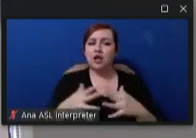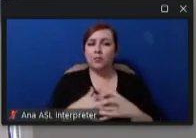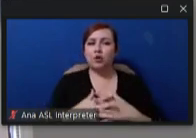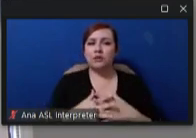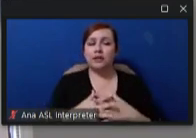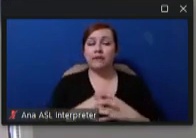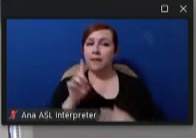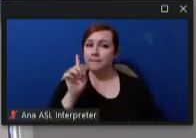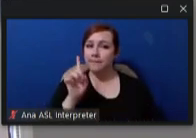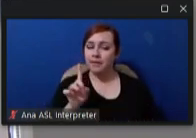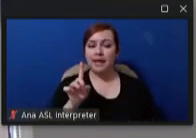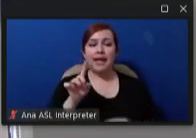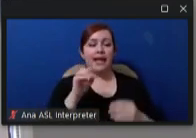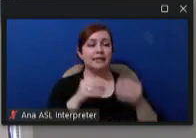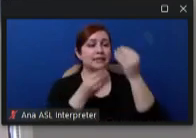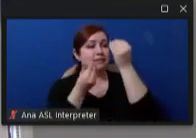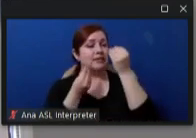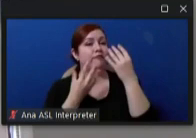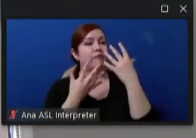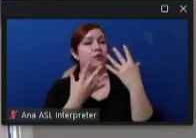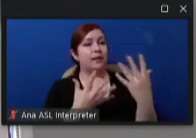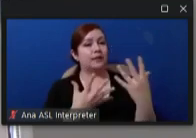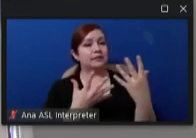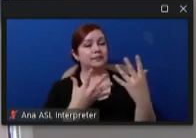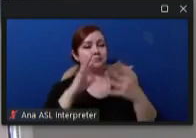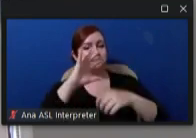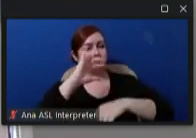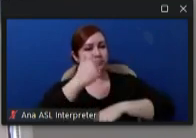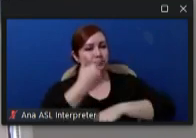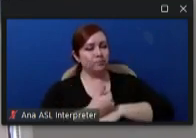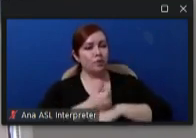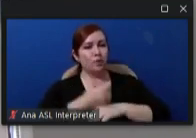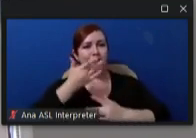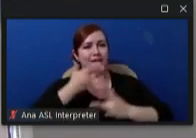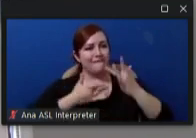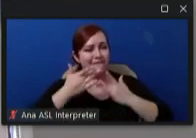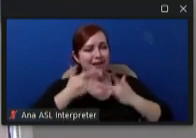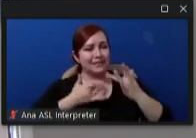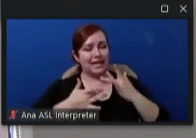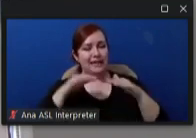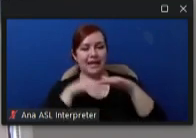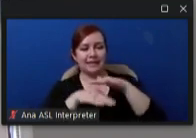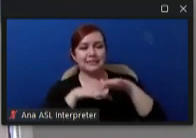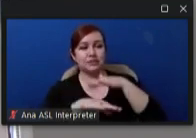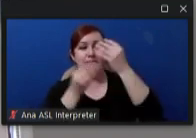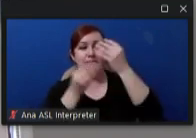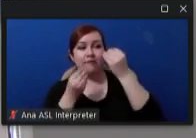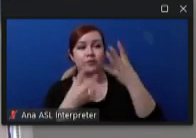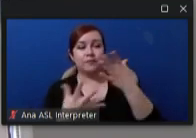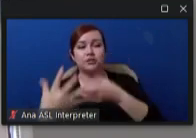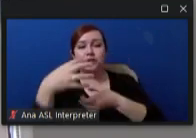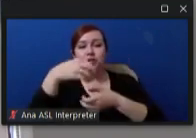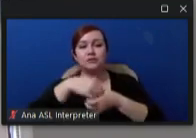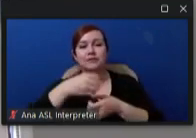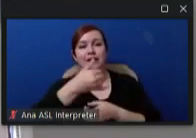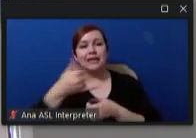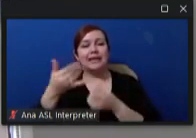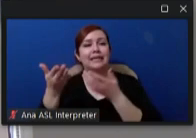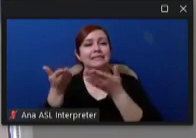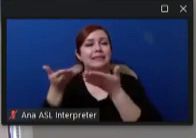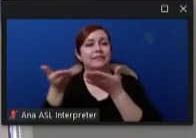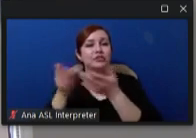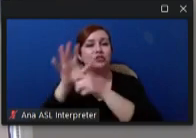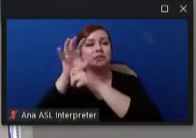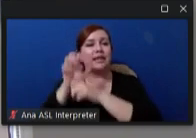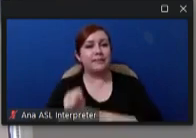decisiones informadas se ven obstaculizadas por la falta de acceso a la información inclusiva y los servicios adaptados.